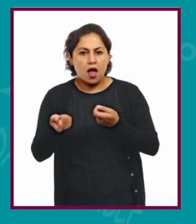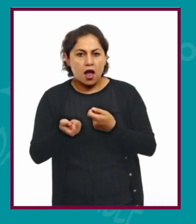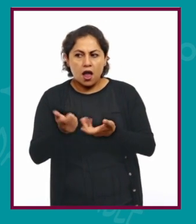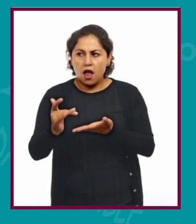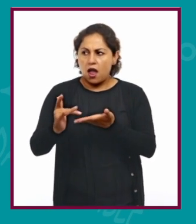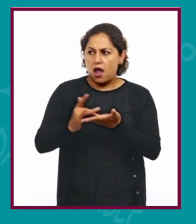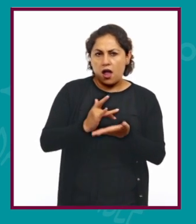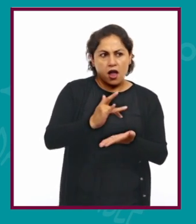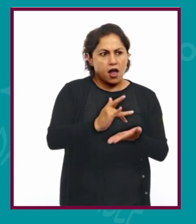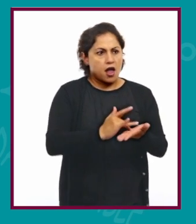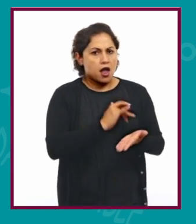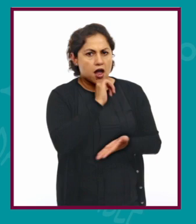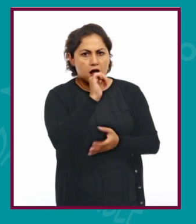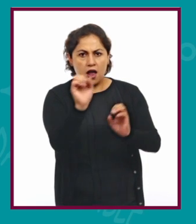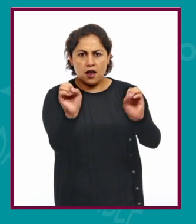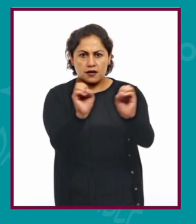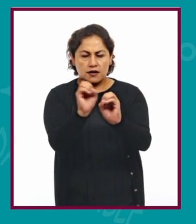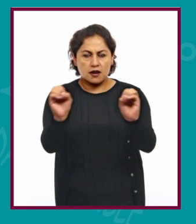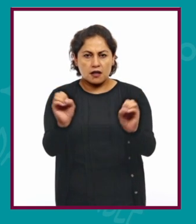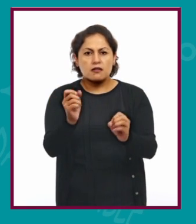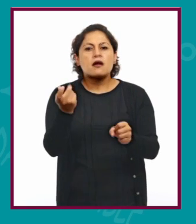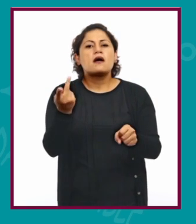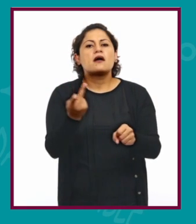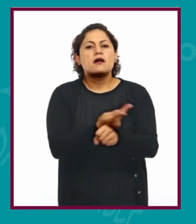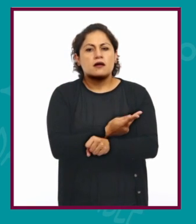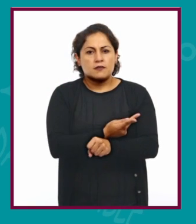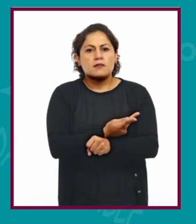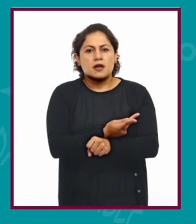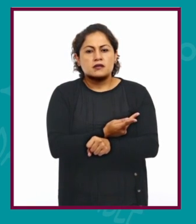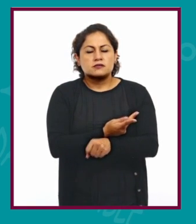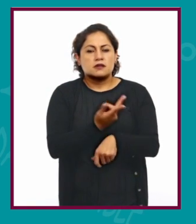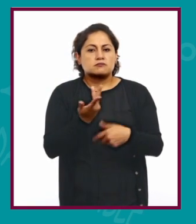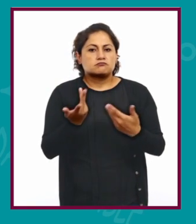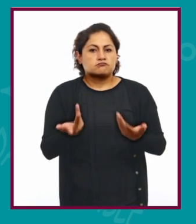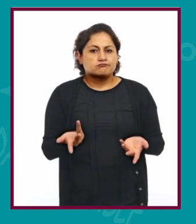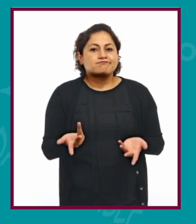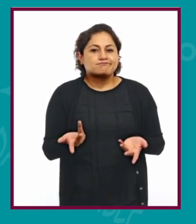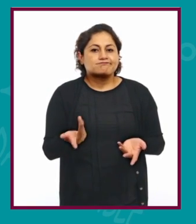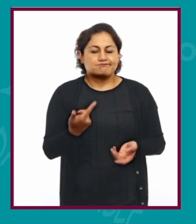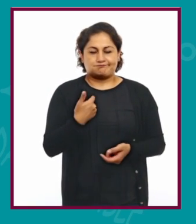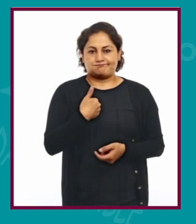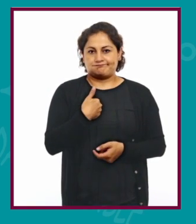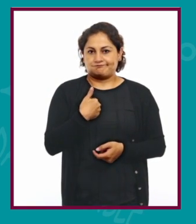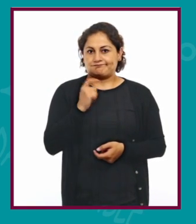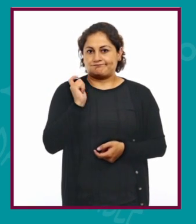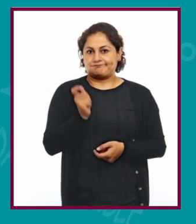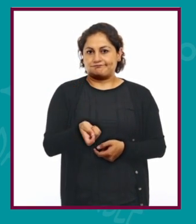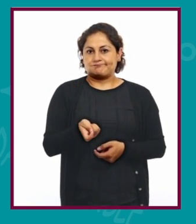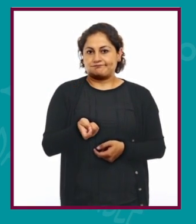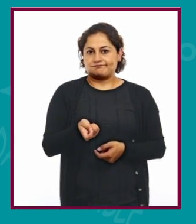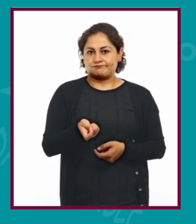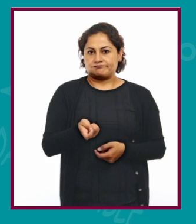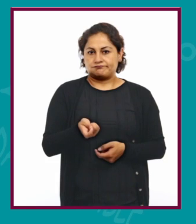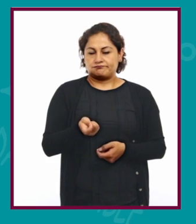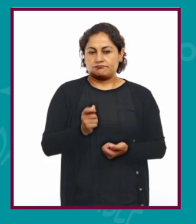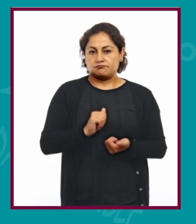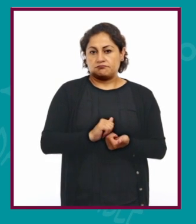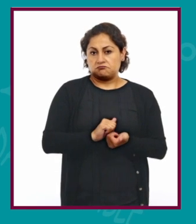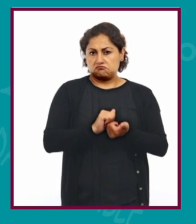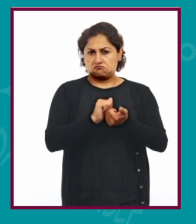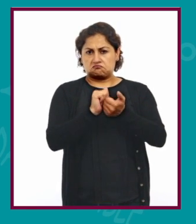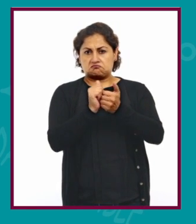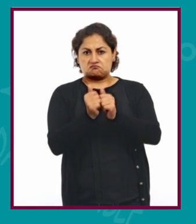regulaciones y apoyos de otras personas a tu alrededor, que eso convierte, digamos,